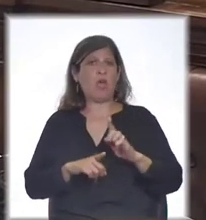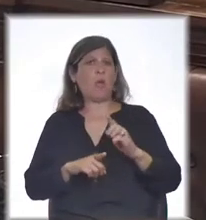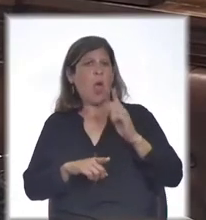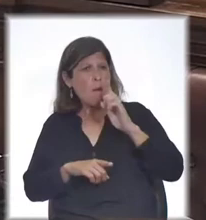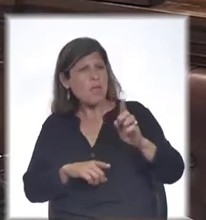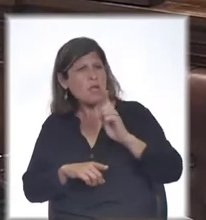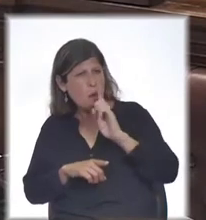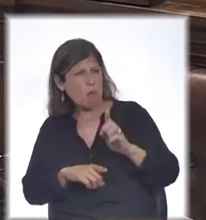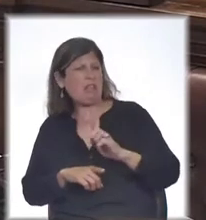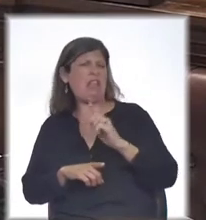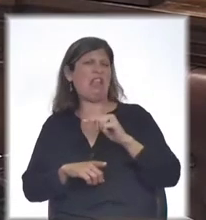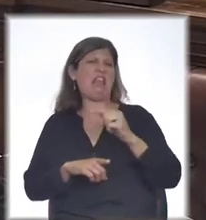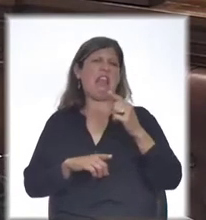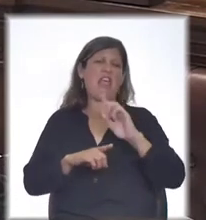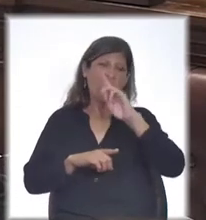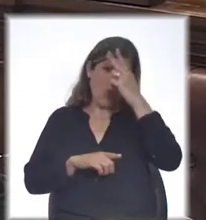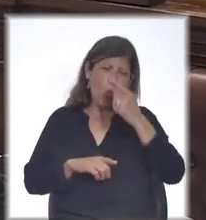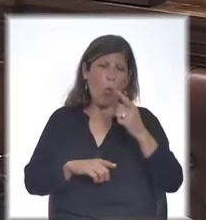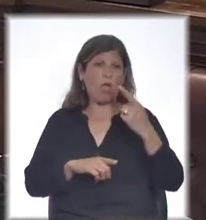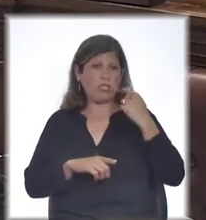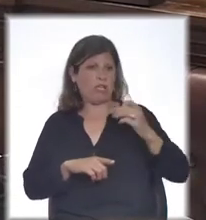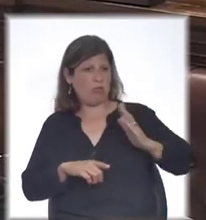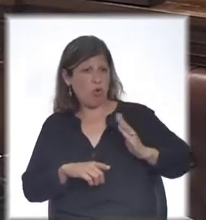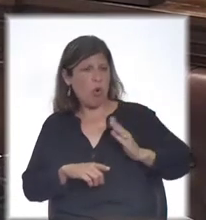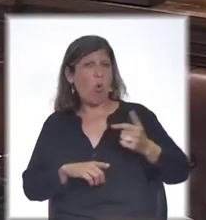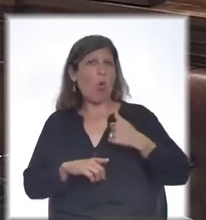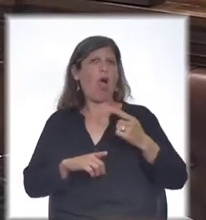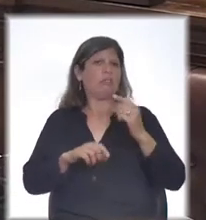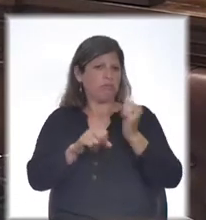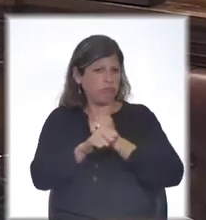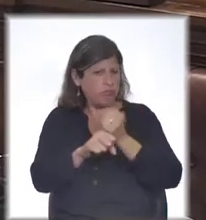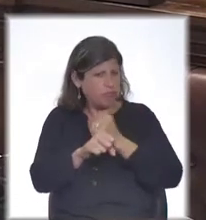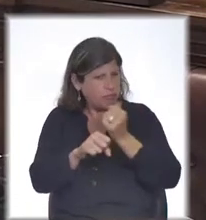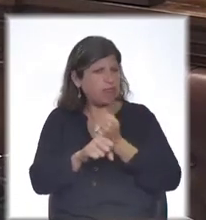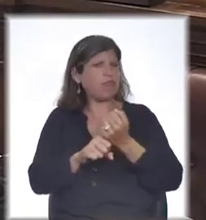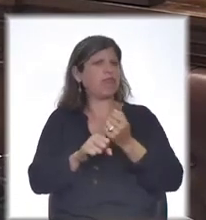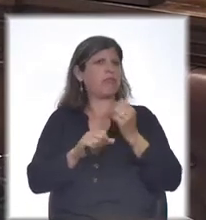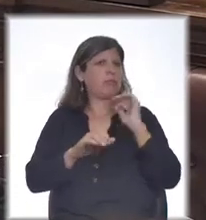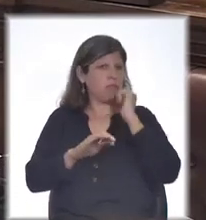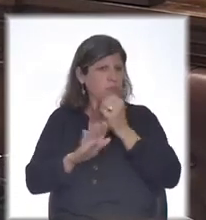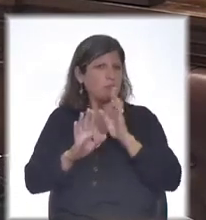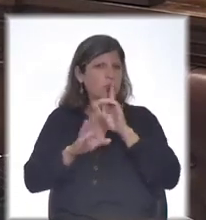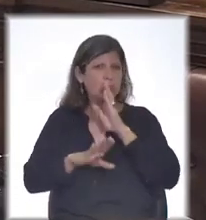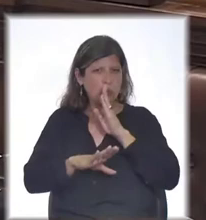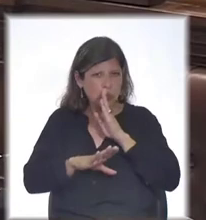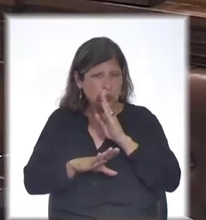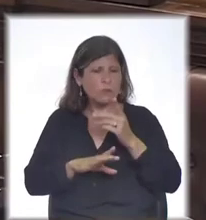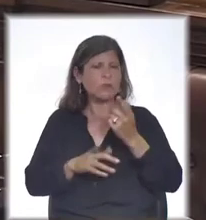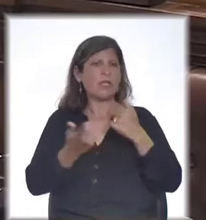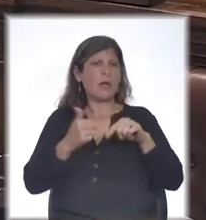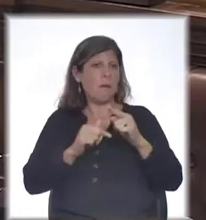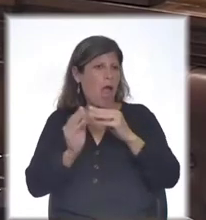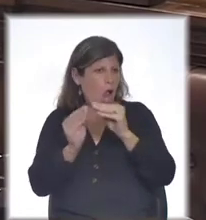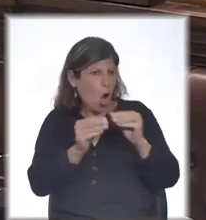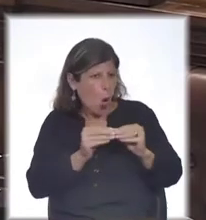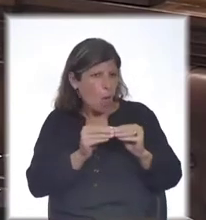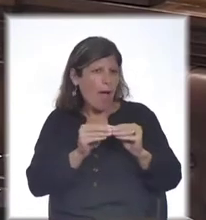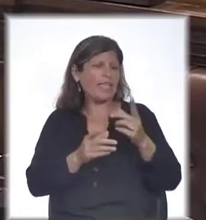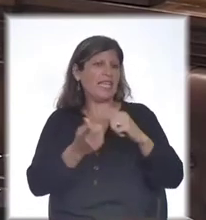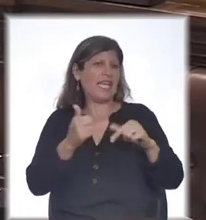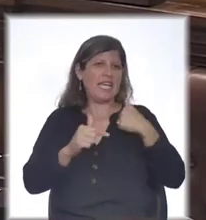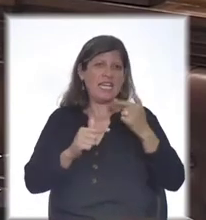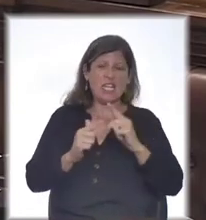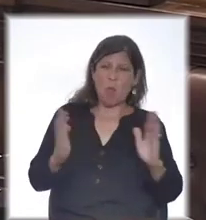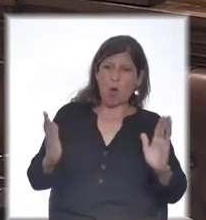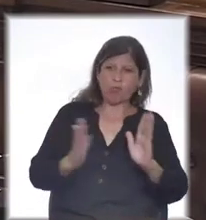uruguayos y uruguayas que tejieron por lo bajo, clandestinamente, en silencio cómplice del compañerismo construido en el enfrentamiento